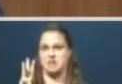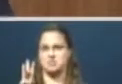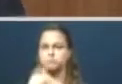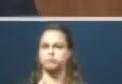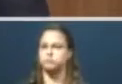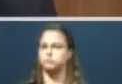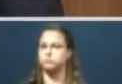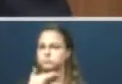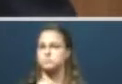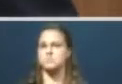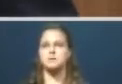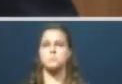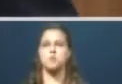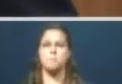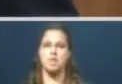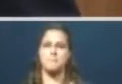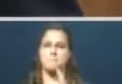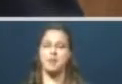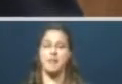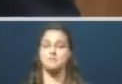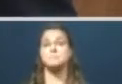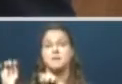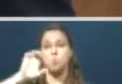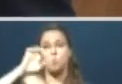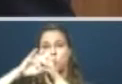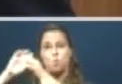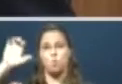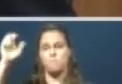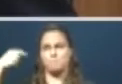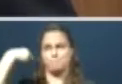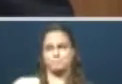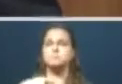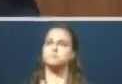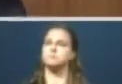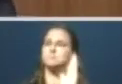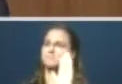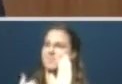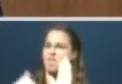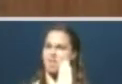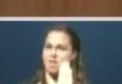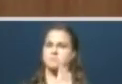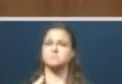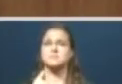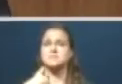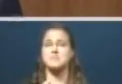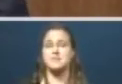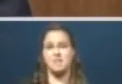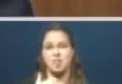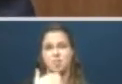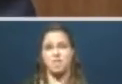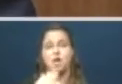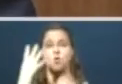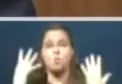importante instrumento de planificación exigido por la unión europea que ya hemos presentado y que prevé la movilización de 9 mil